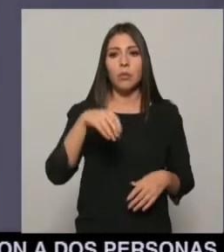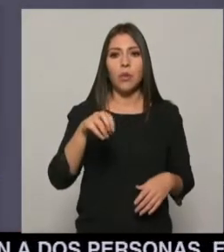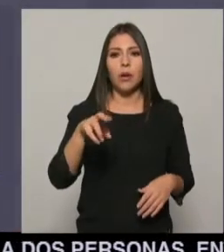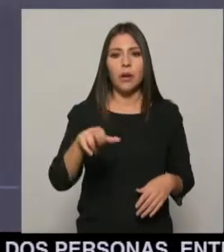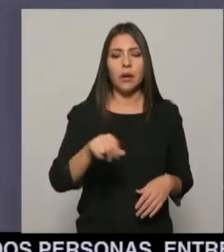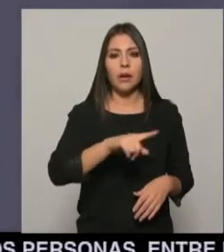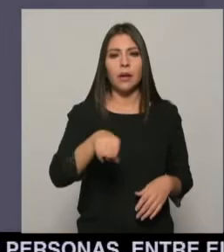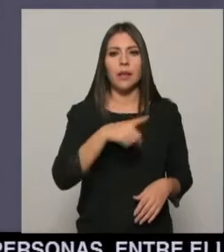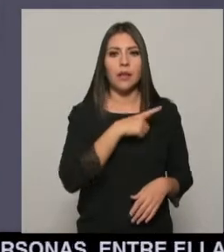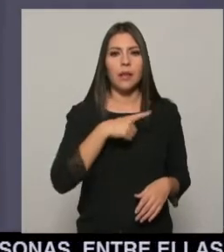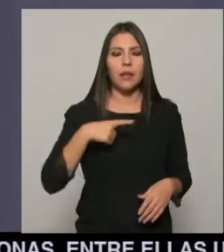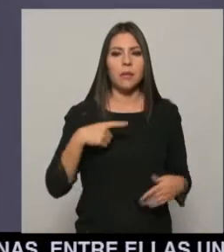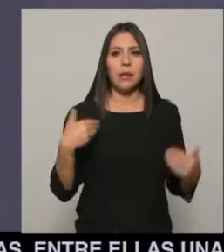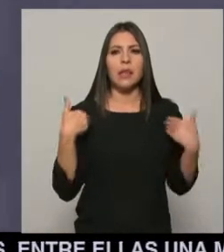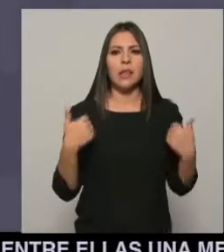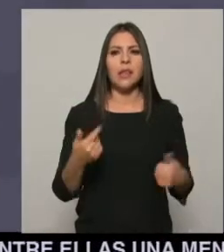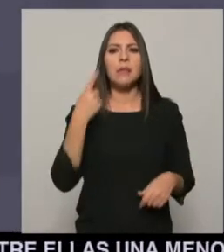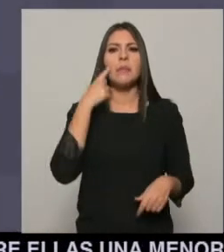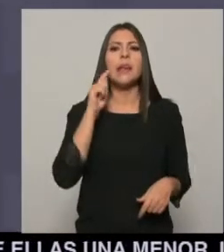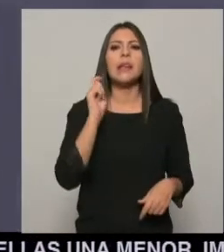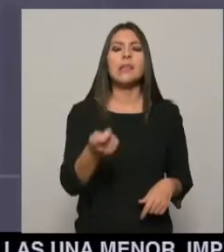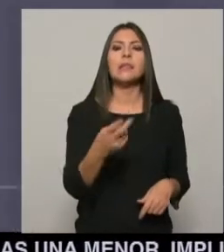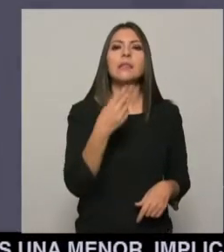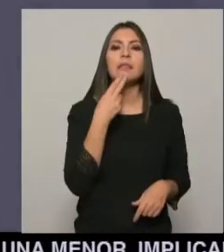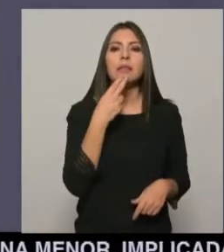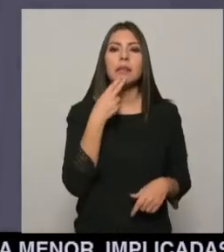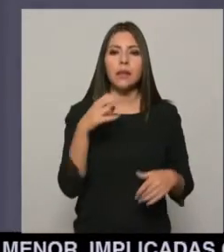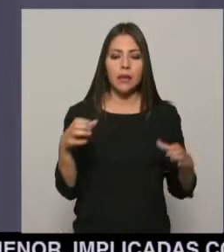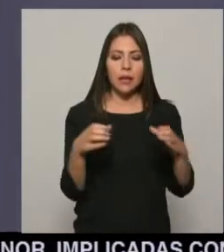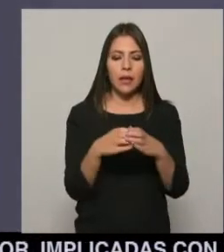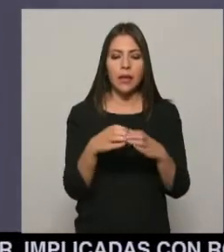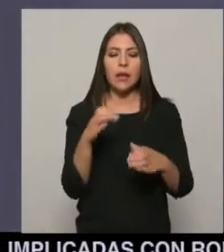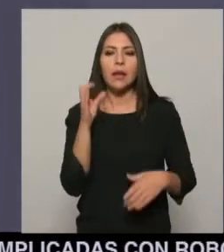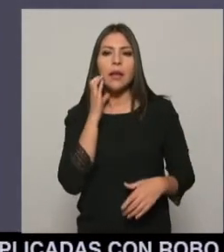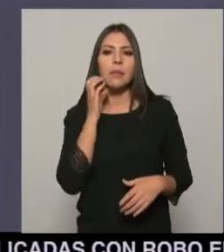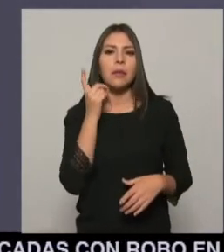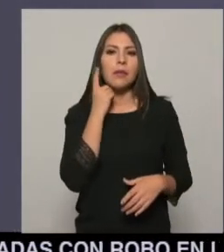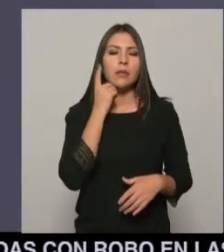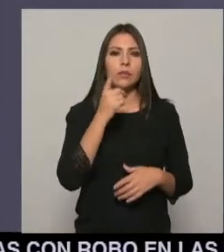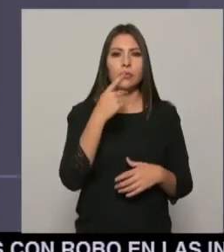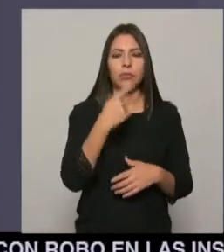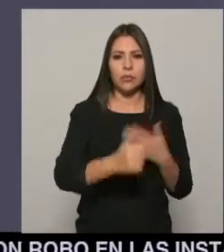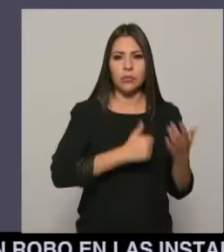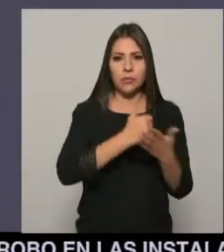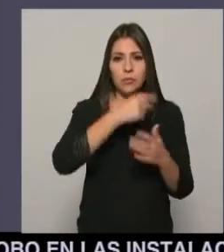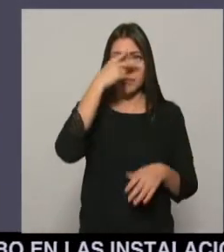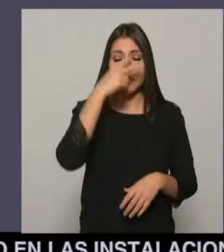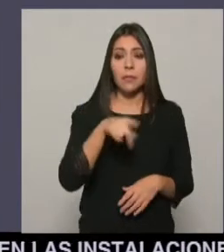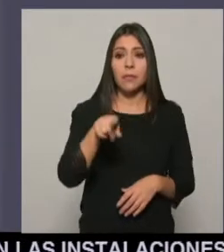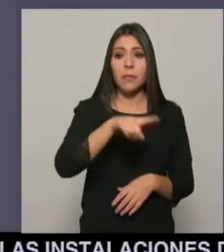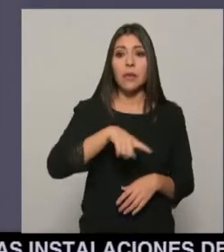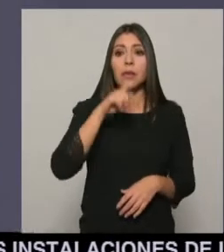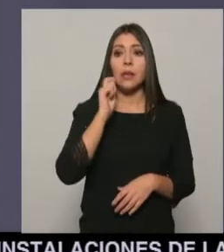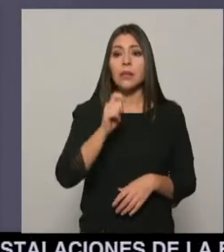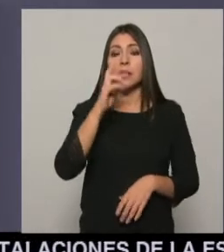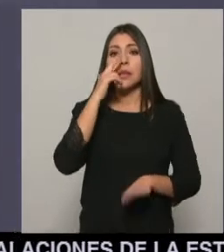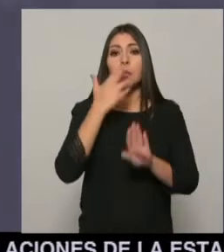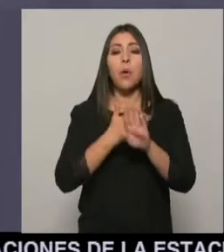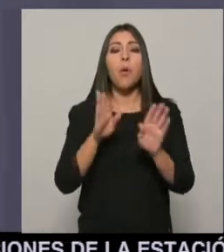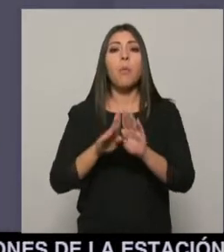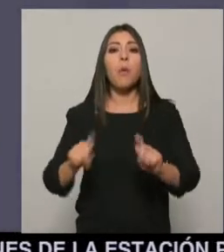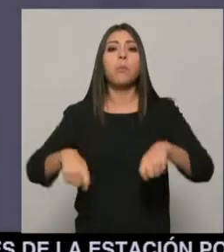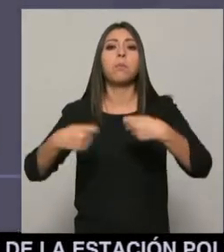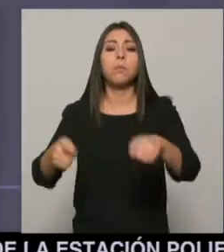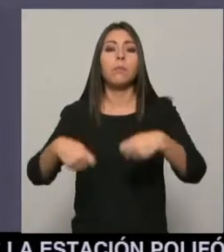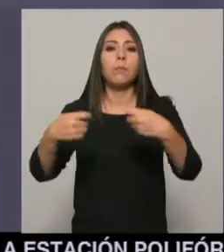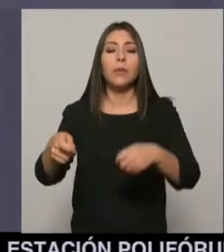de un Congreso. El papel del Congreso no es ser oficialía de partes de la jefa de gobierno o del jefe de gobierno en turno. No